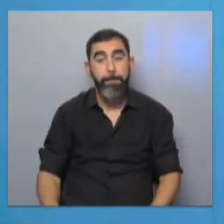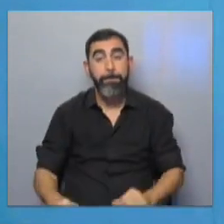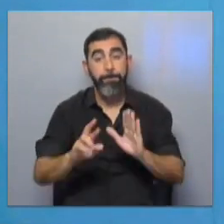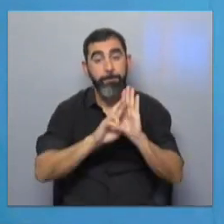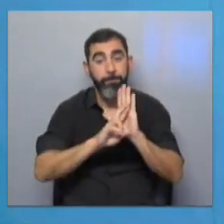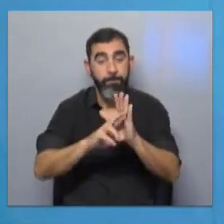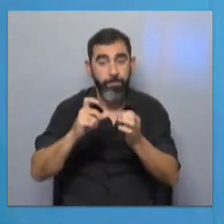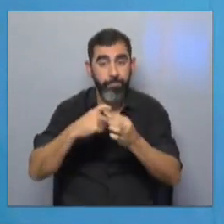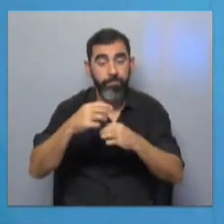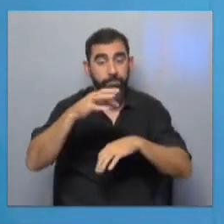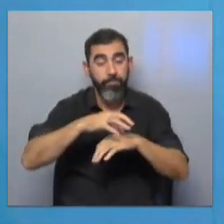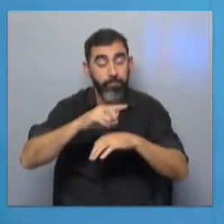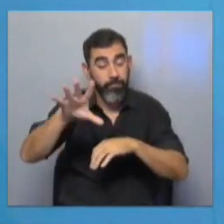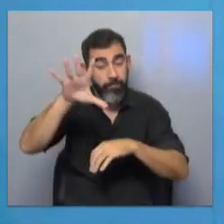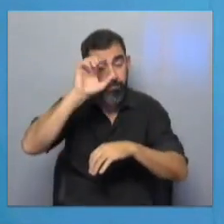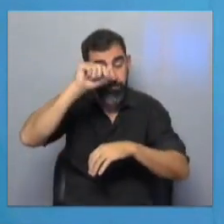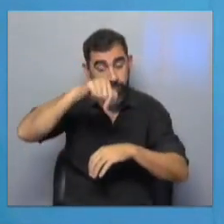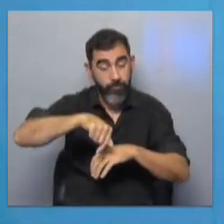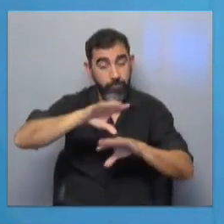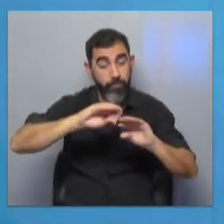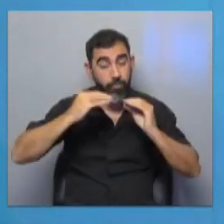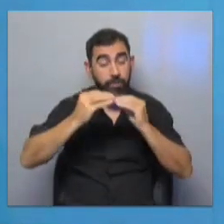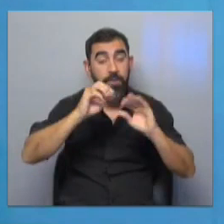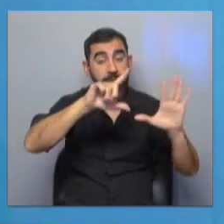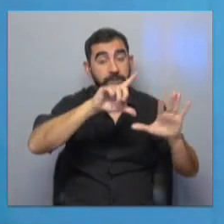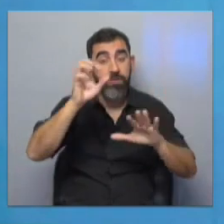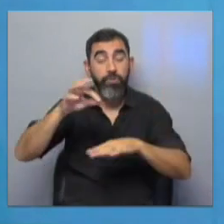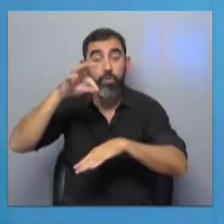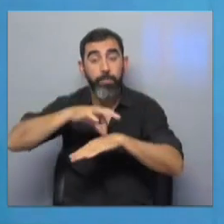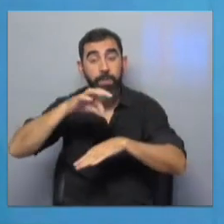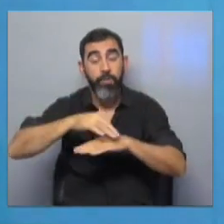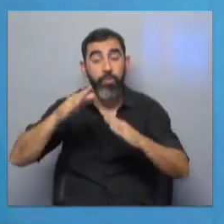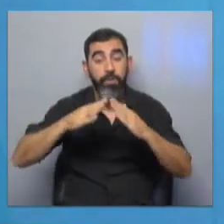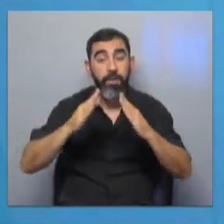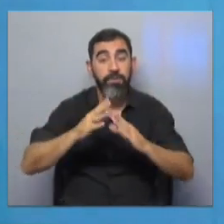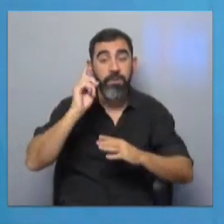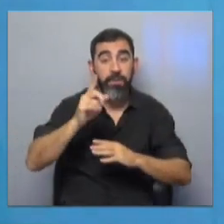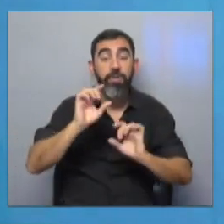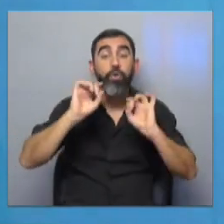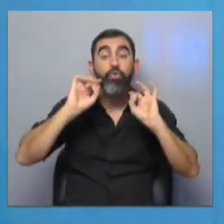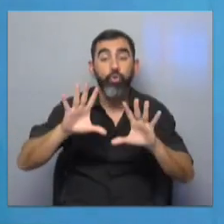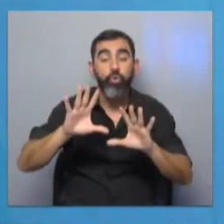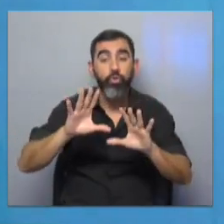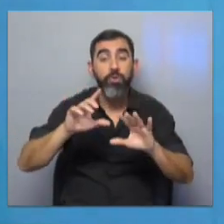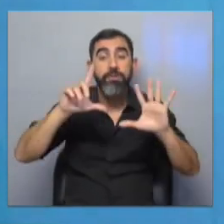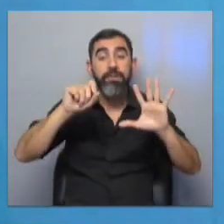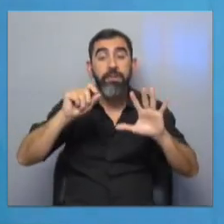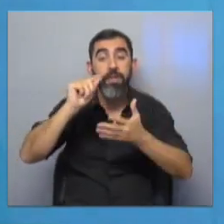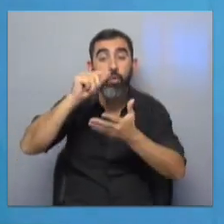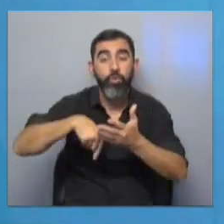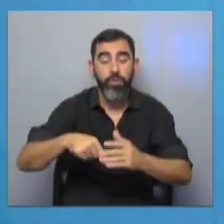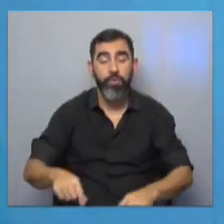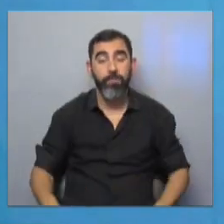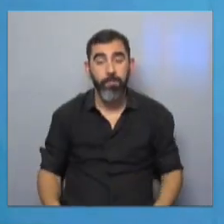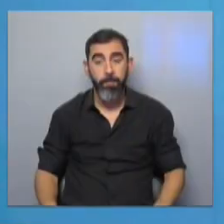representante del sindicato médico, recordó hoy que de un total de 700 médicos y médicas de Casa de Galicia, hasta ahora solo 70 fueron